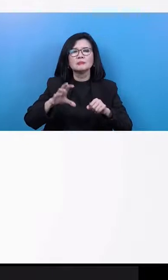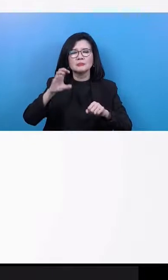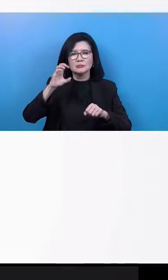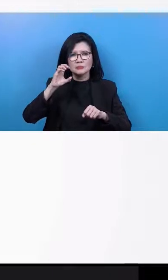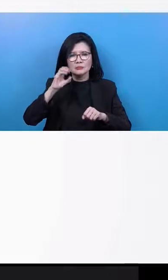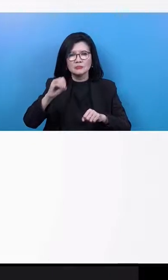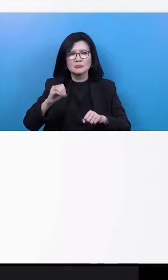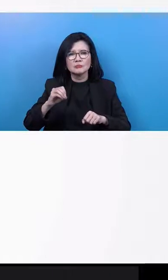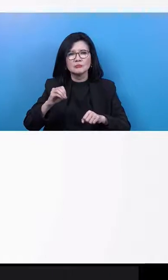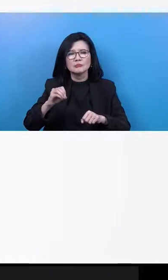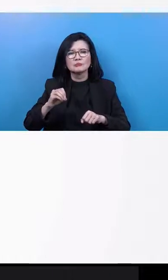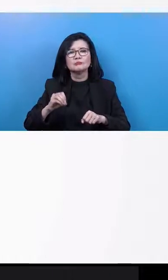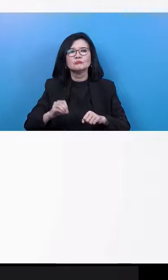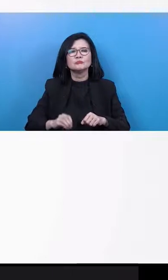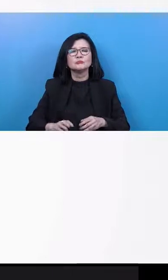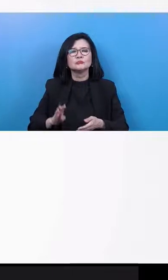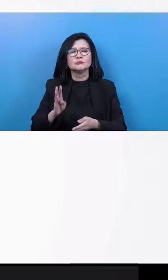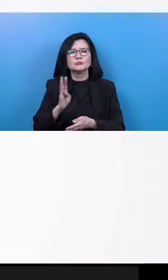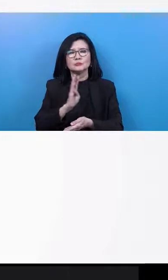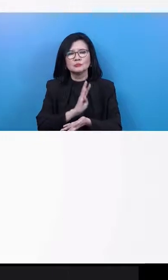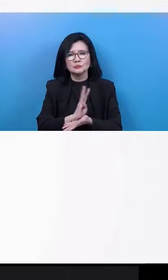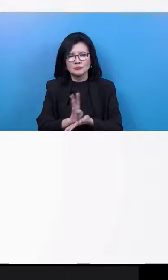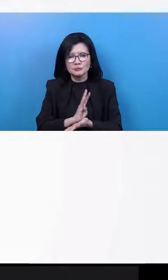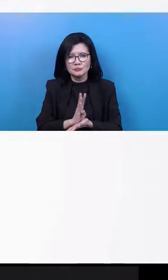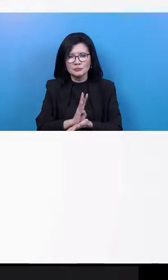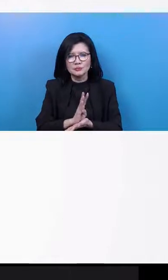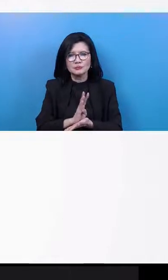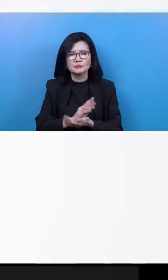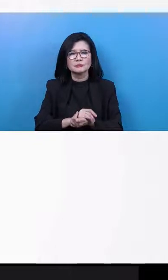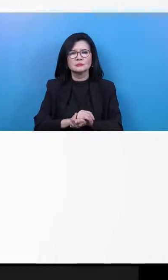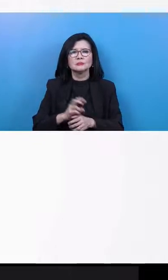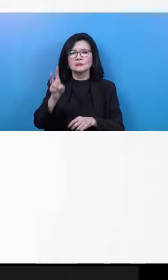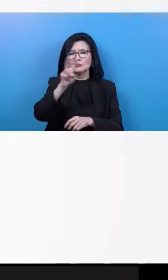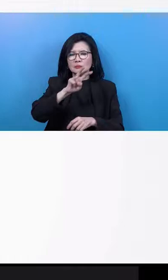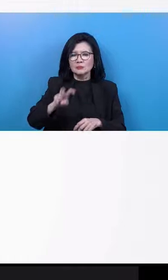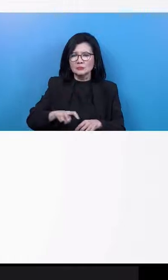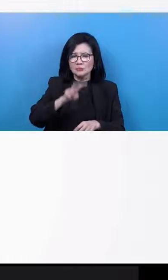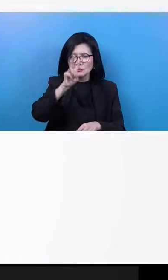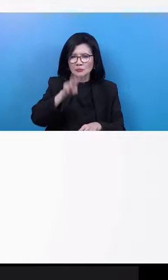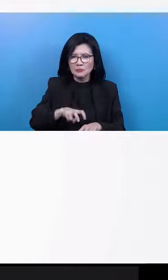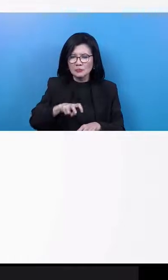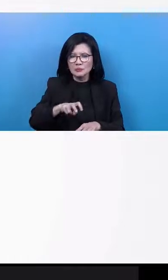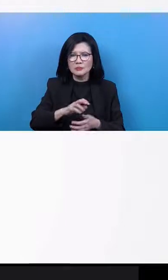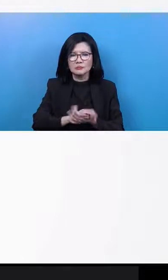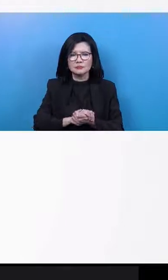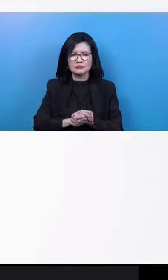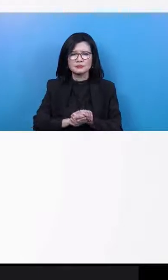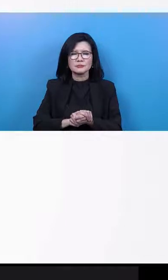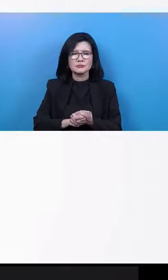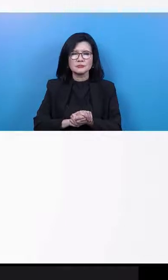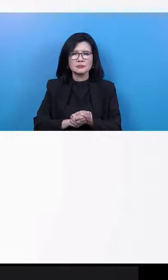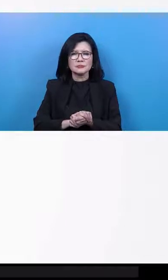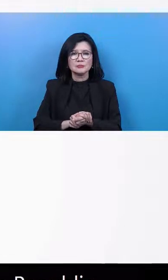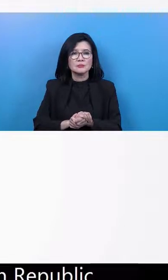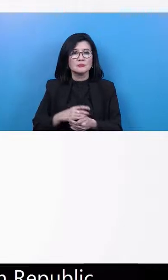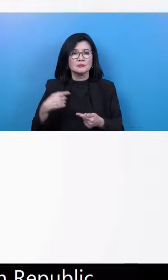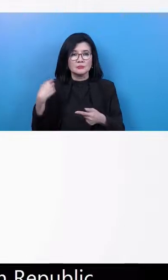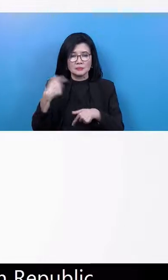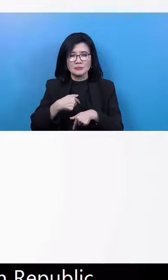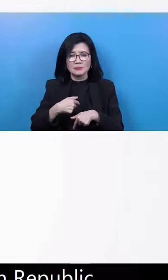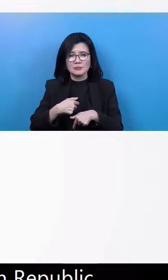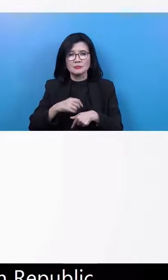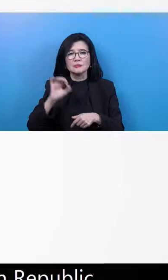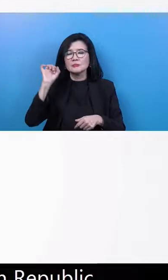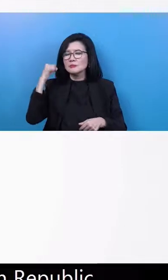pudieron realizar por el efecto de la pandemia y los aumentos de gastos que tuvimos que hacer